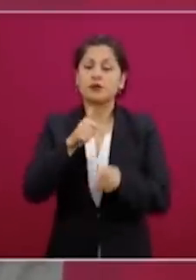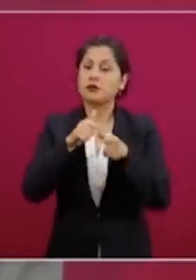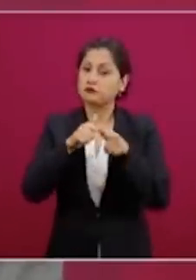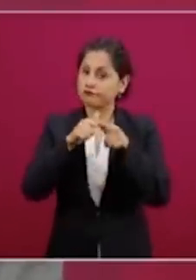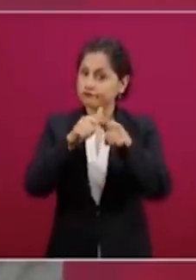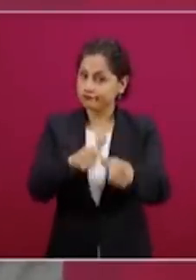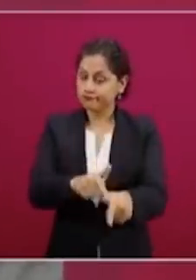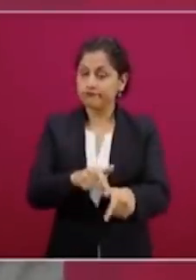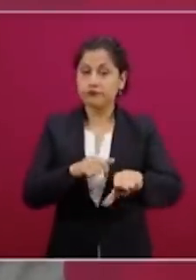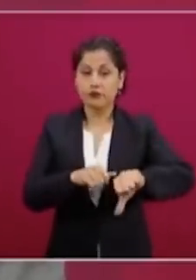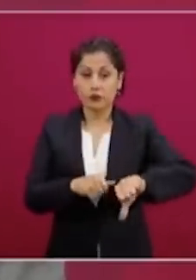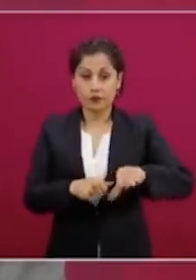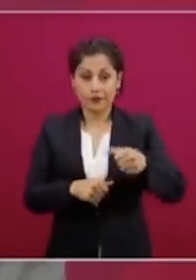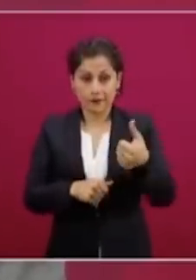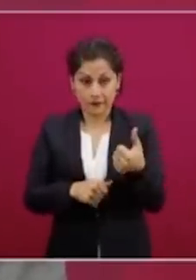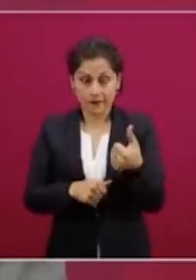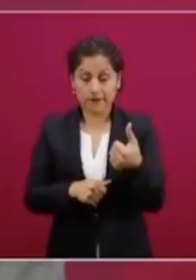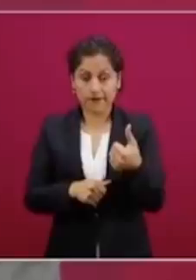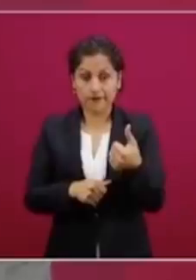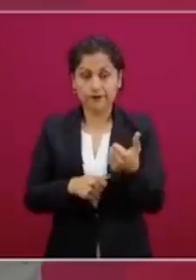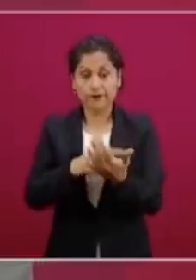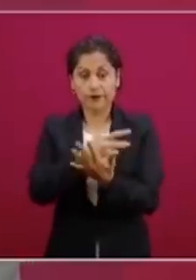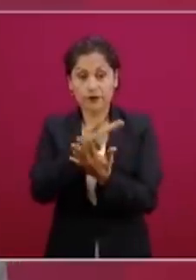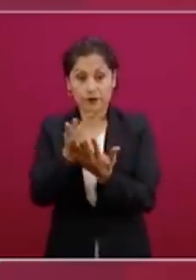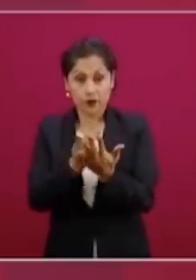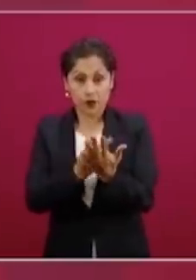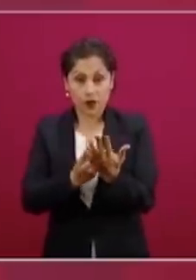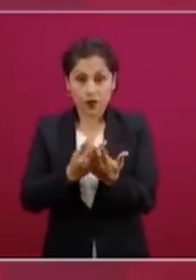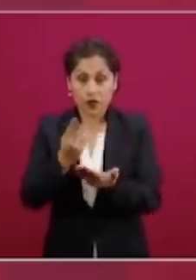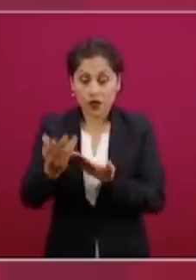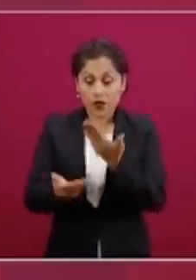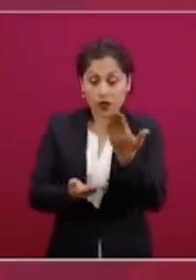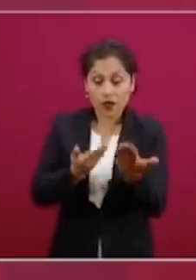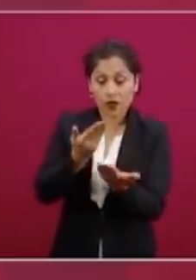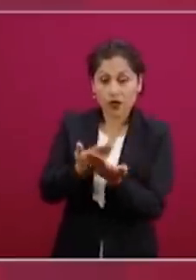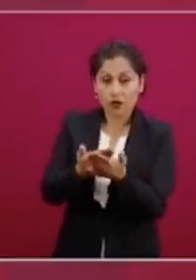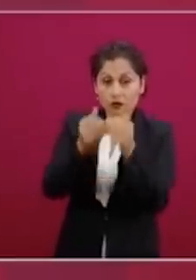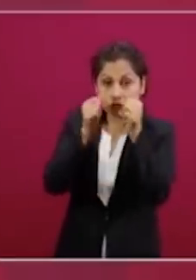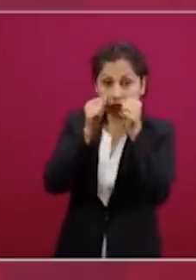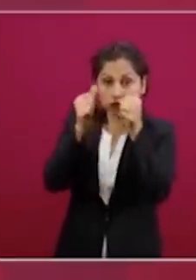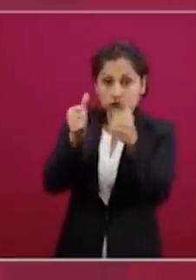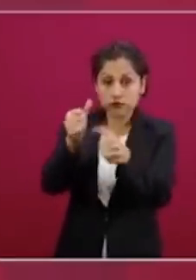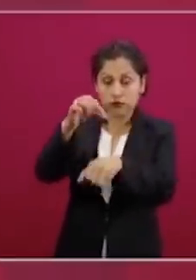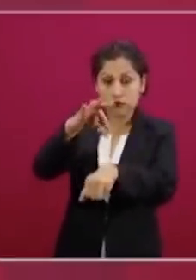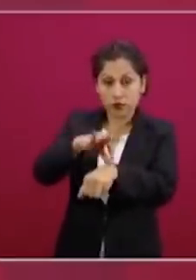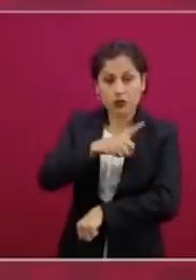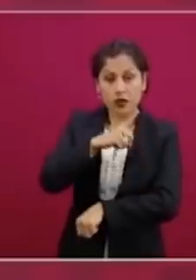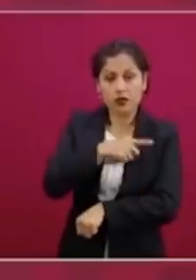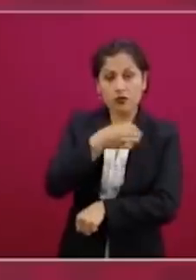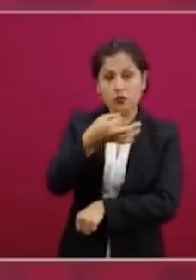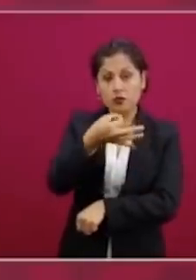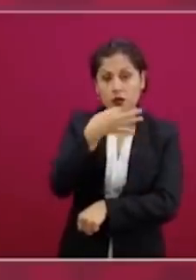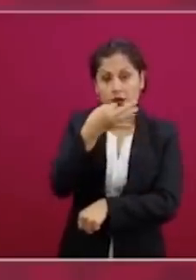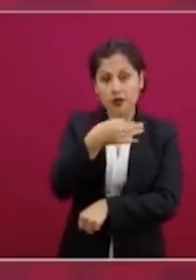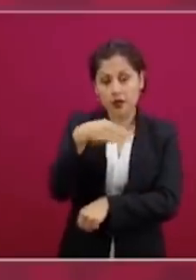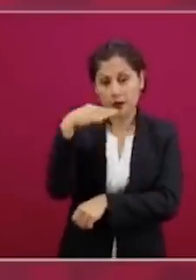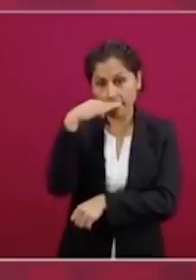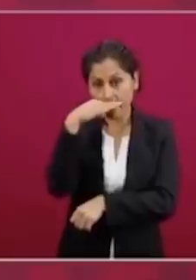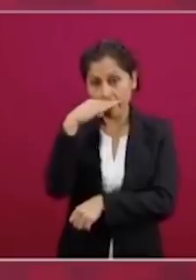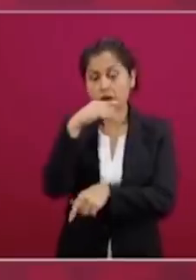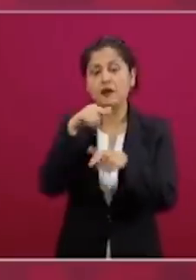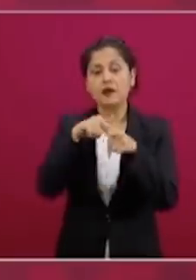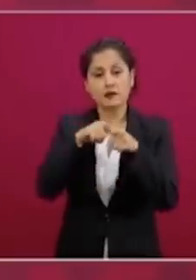11 atención médica y medicamentos gratuitos 12